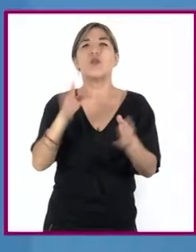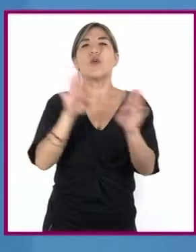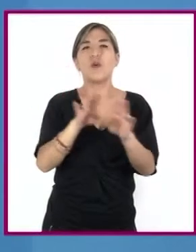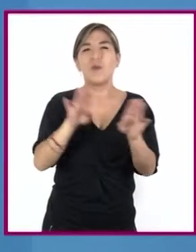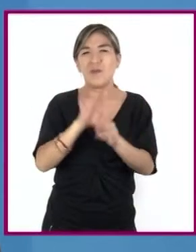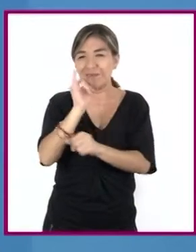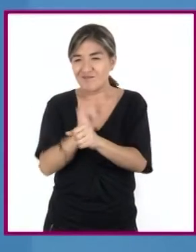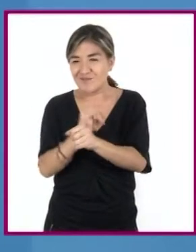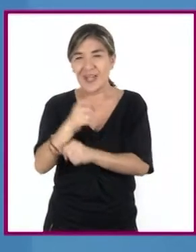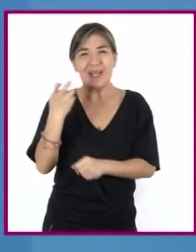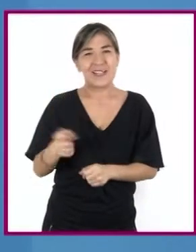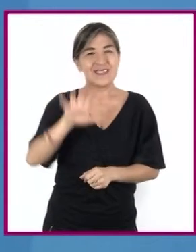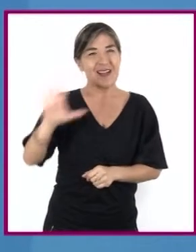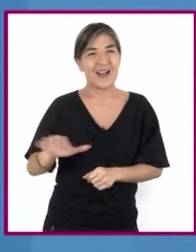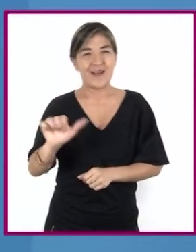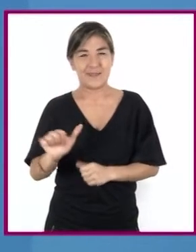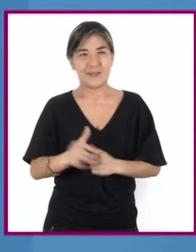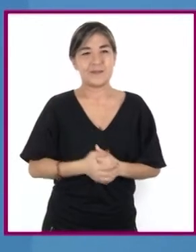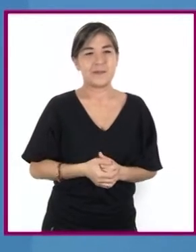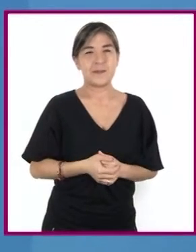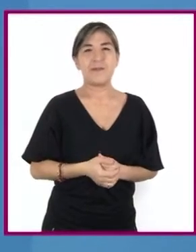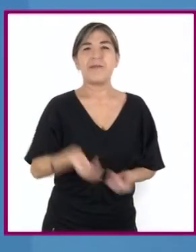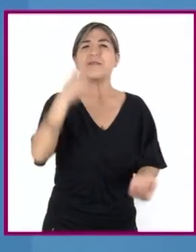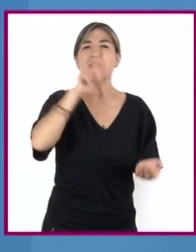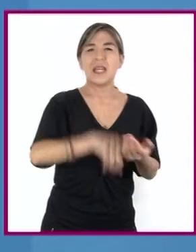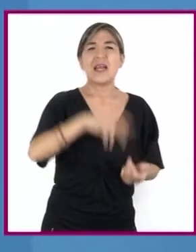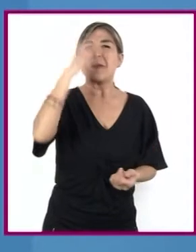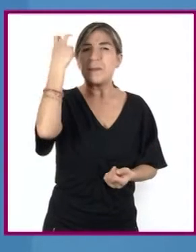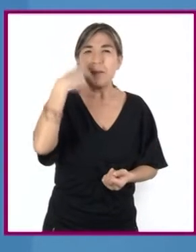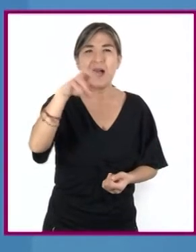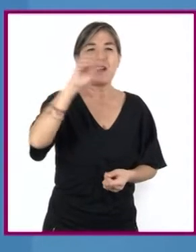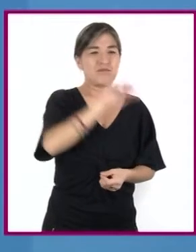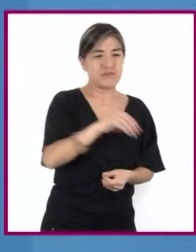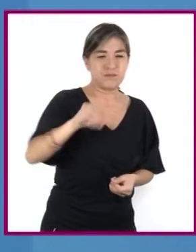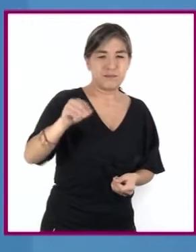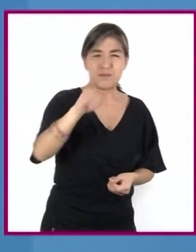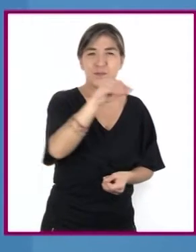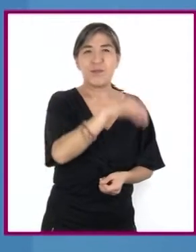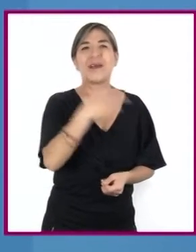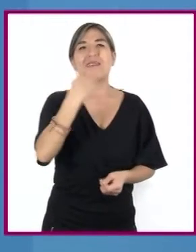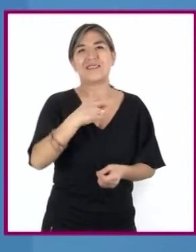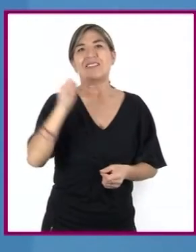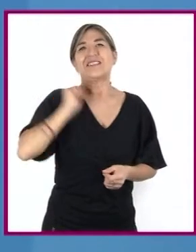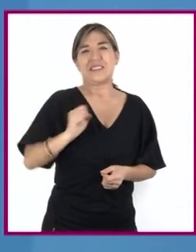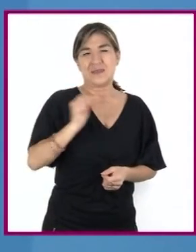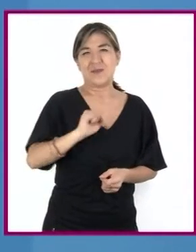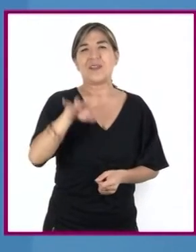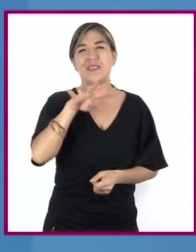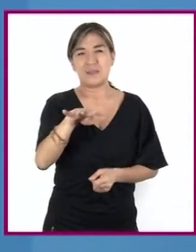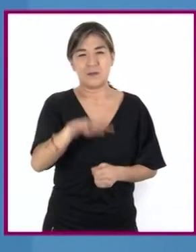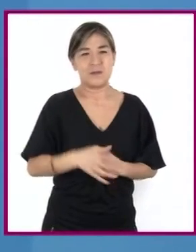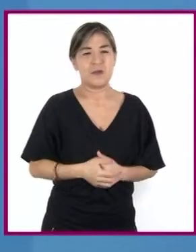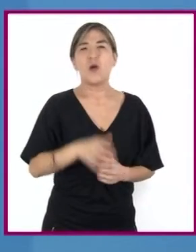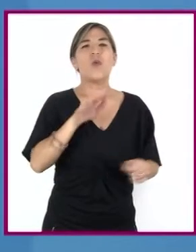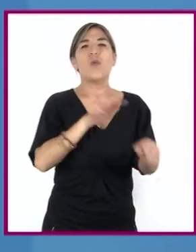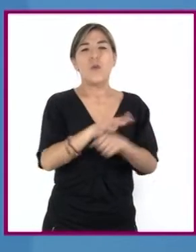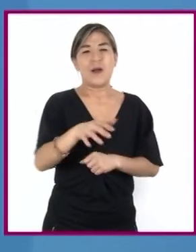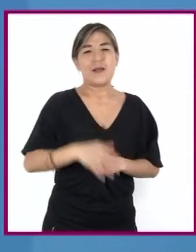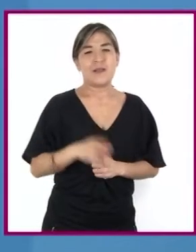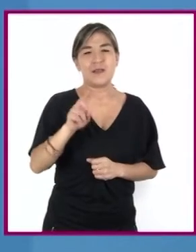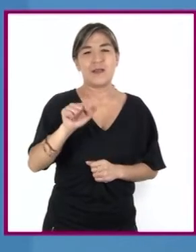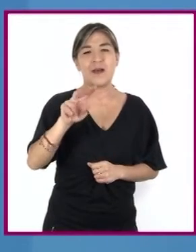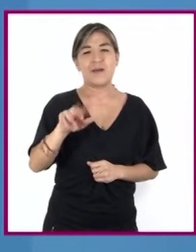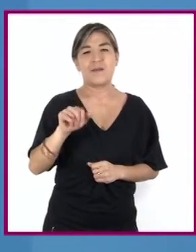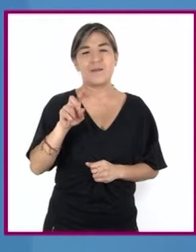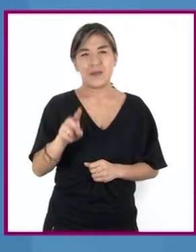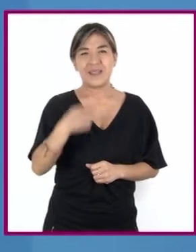continente. Los viajes al interior se multiplicaron en el siglo XIX. Uno de ellos fue David